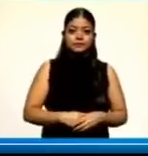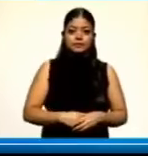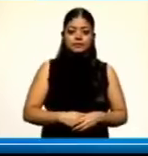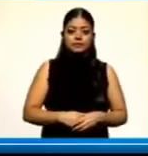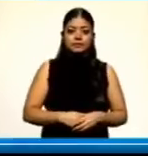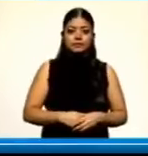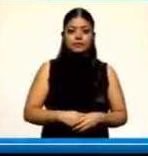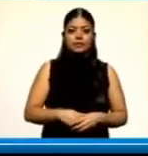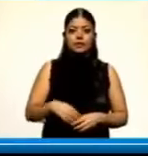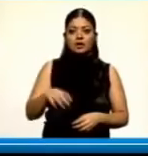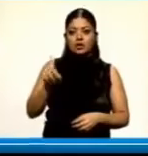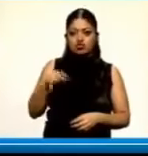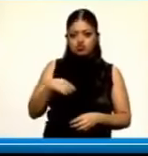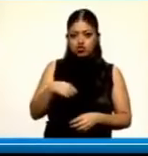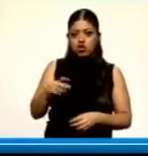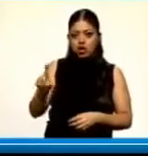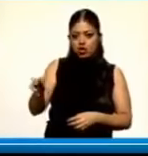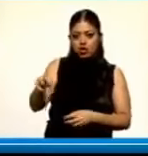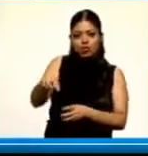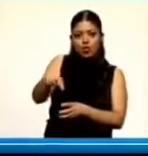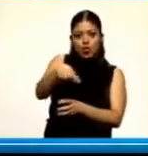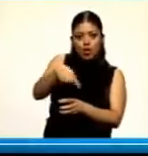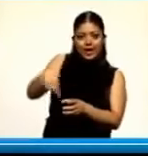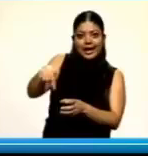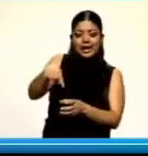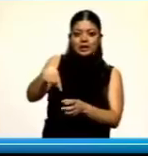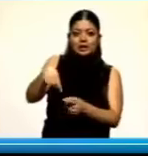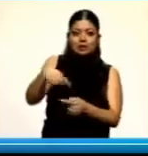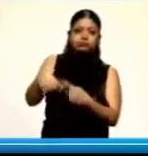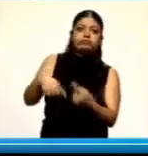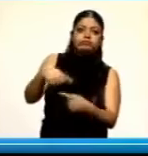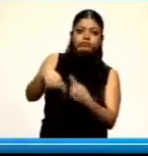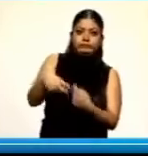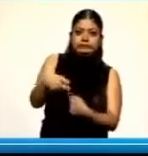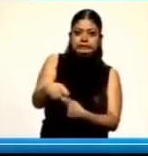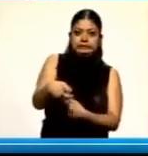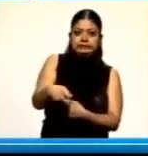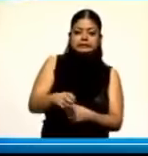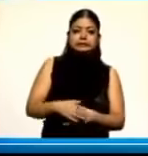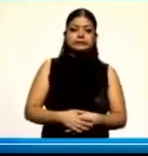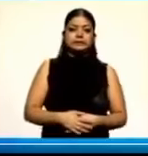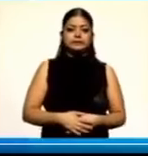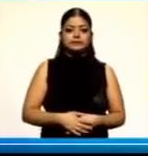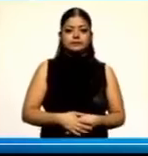Uno lo coge de acá y le da una vuelta y tiene que rodar con aquí en esta parte.